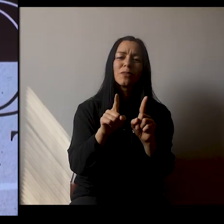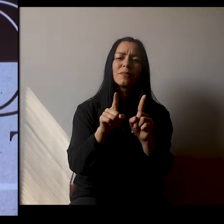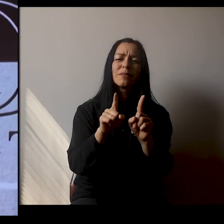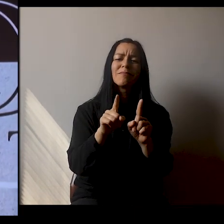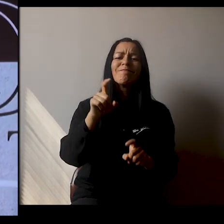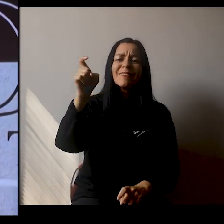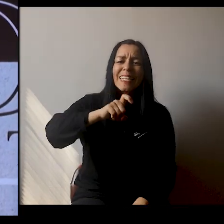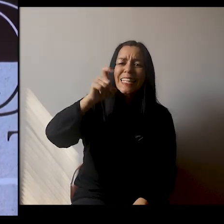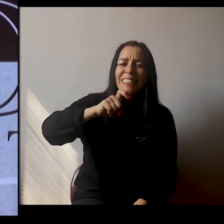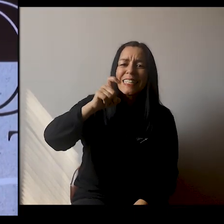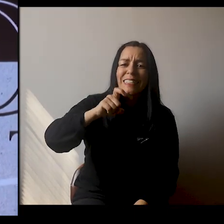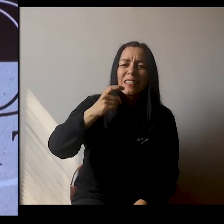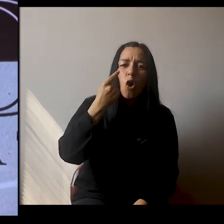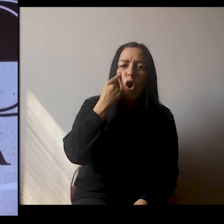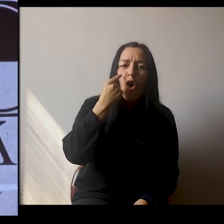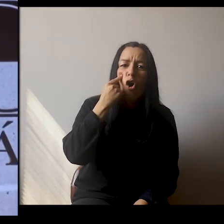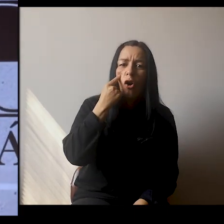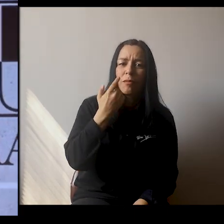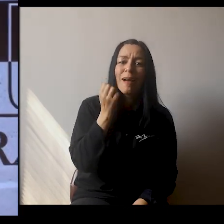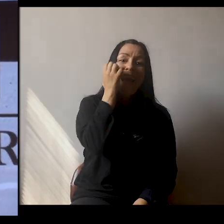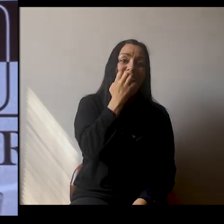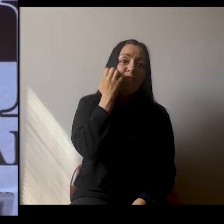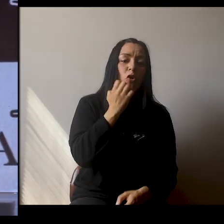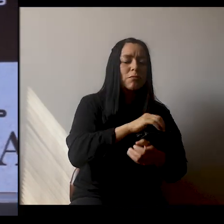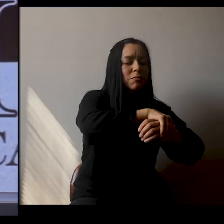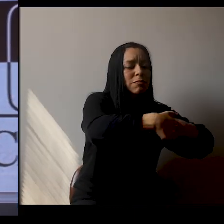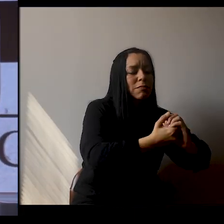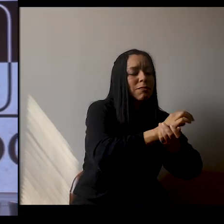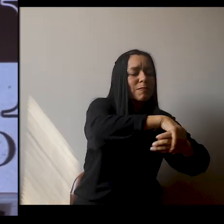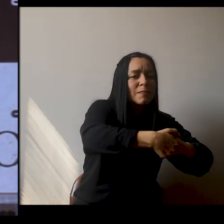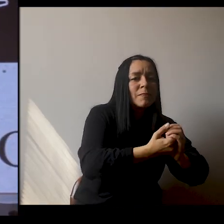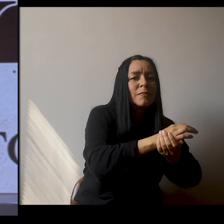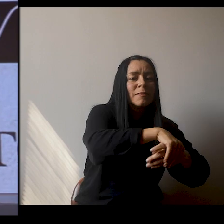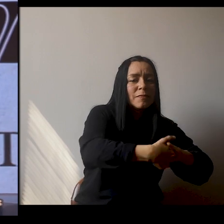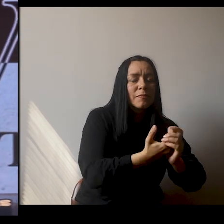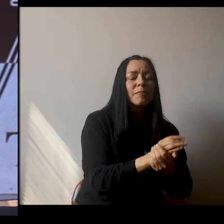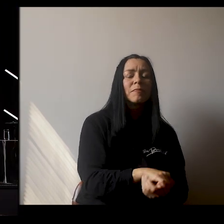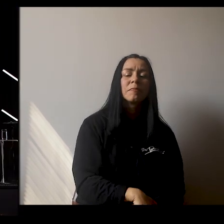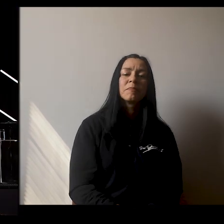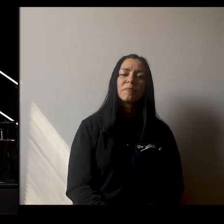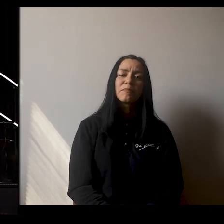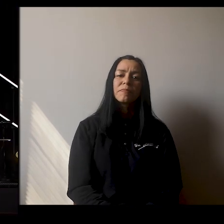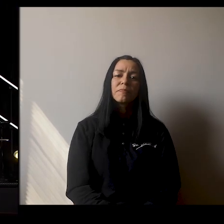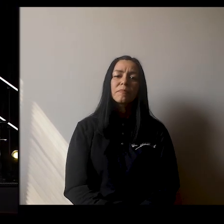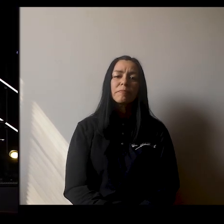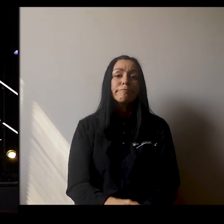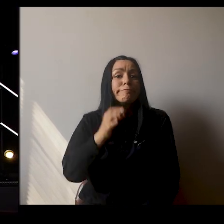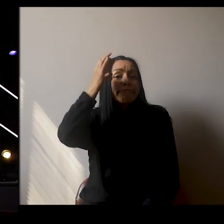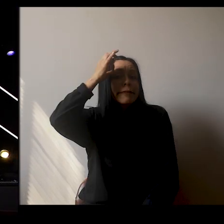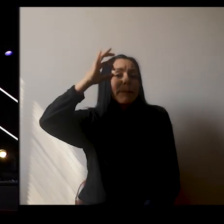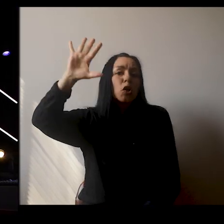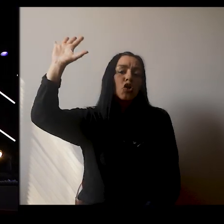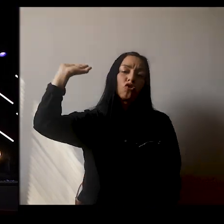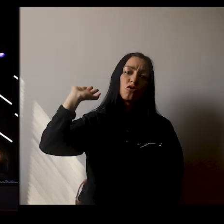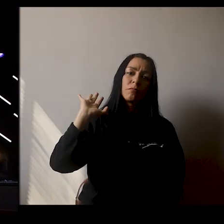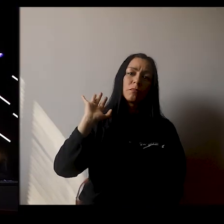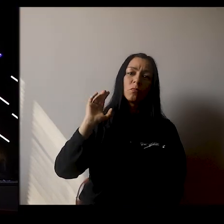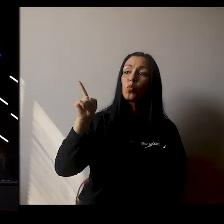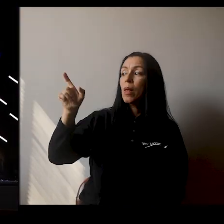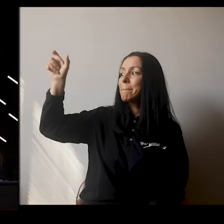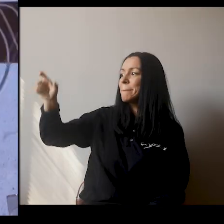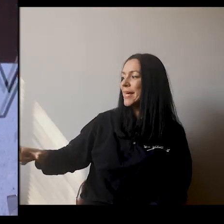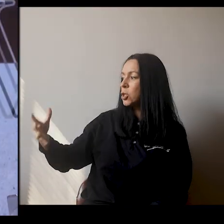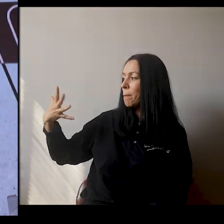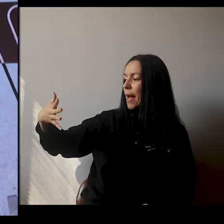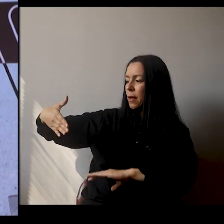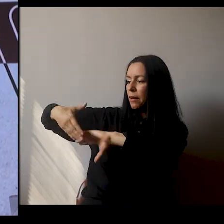Por eso precisamente es tan necesario lavarnos las manos. Entonces tengan presente esto. Si por alguna